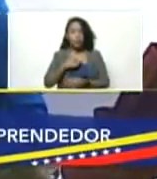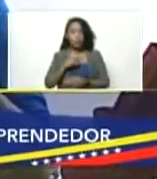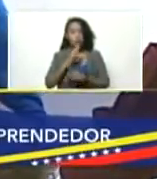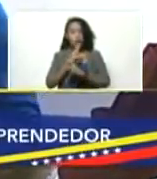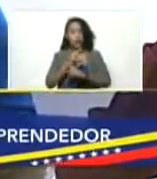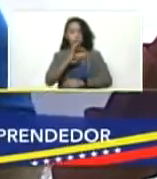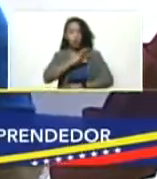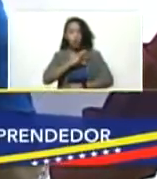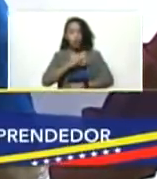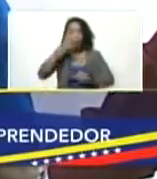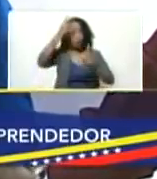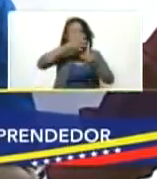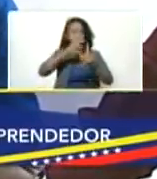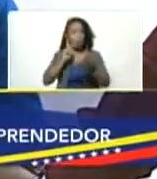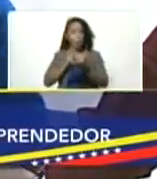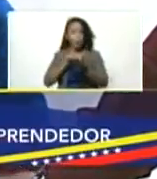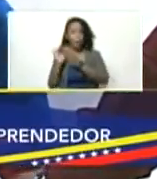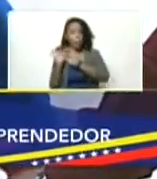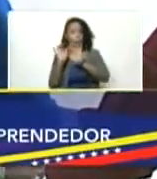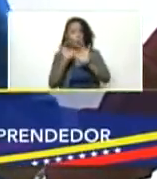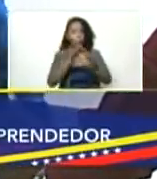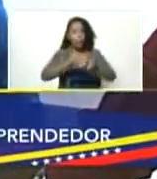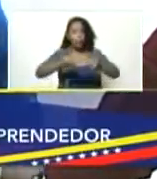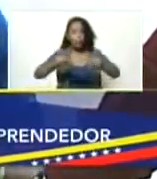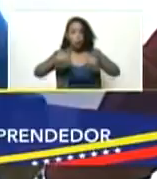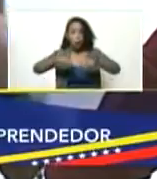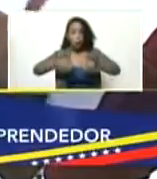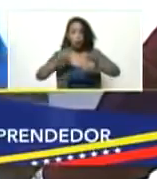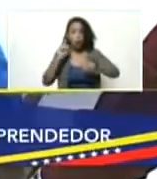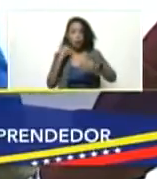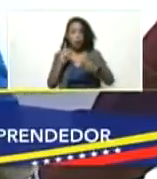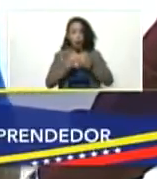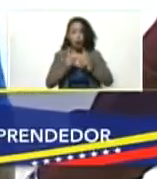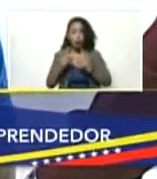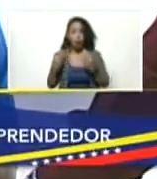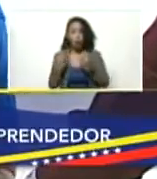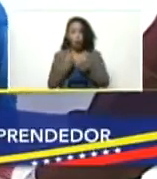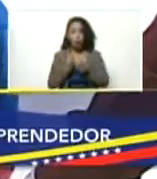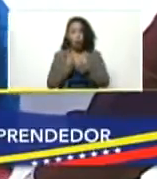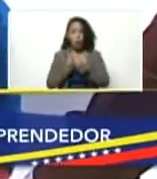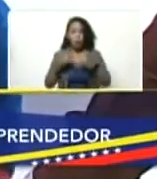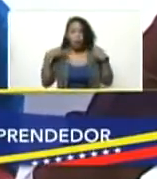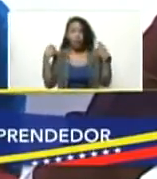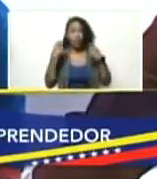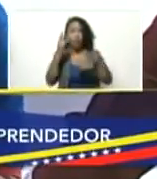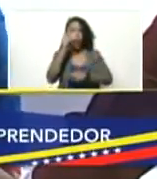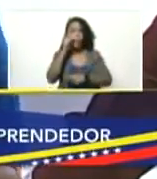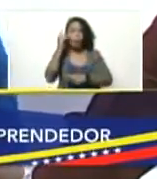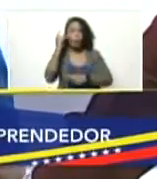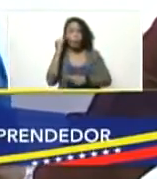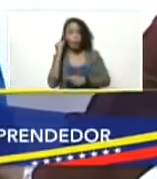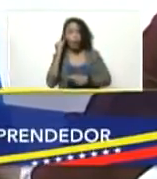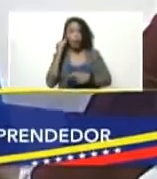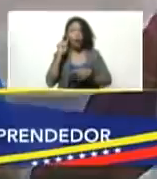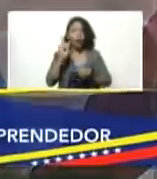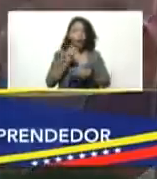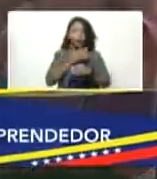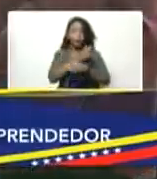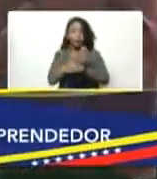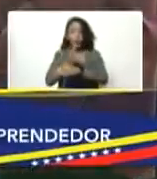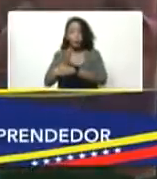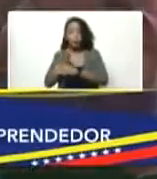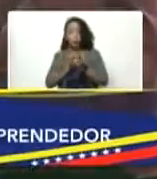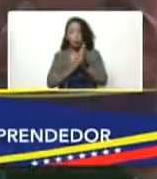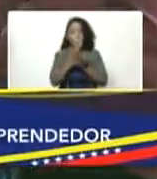La formación presencial, porque tenemos en el territorio unos compañeros promotores que están tocando hombre a hombre, mujer a mujer, emprendimiento y